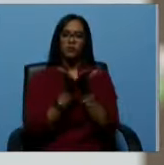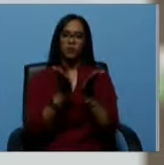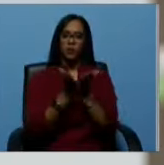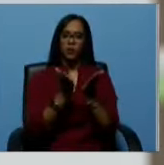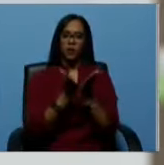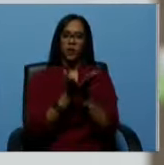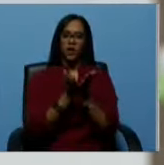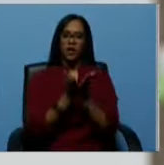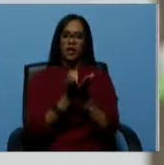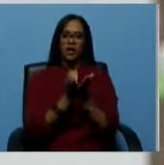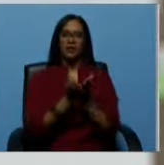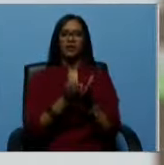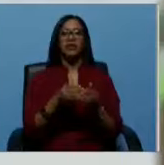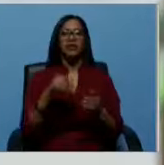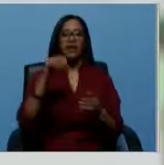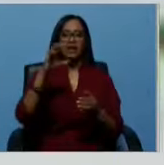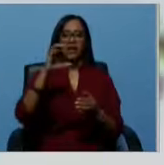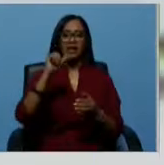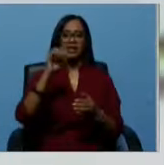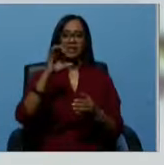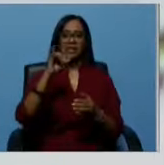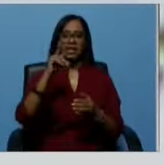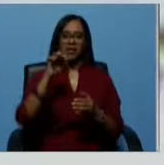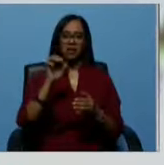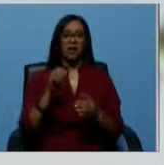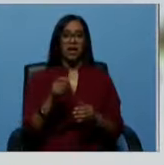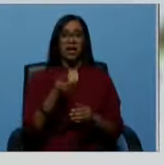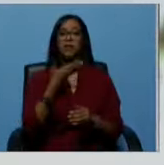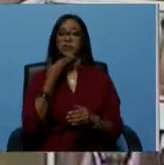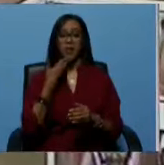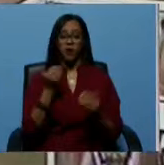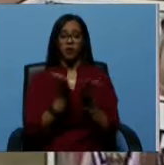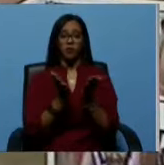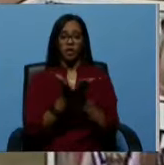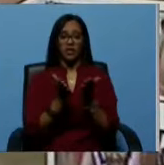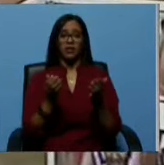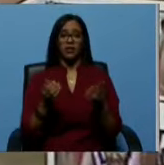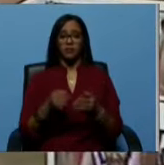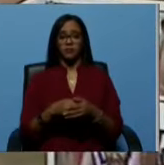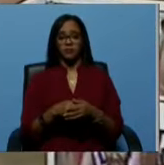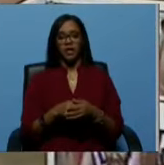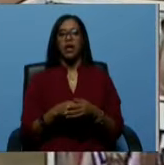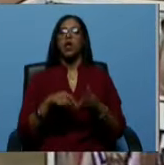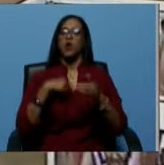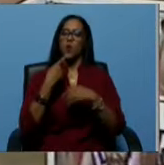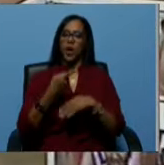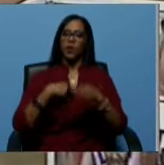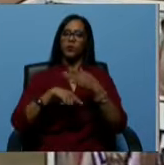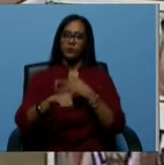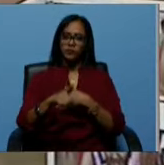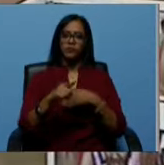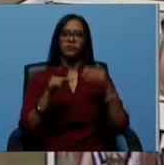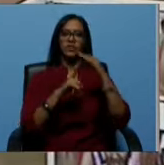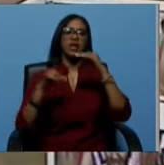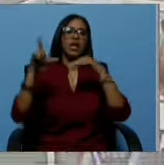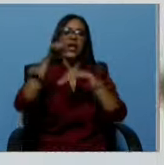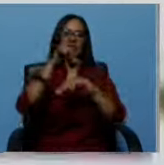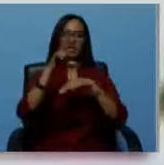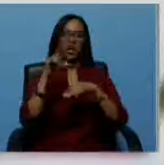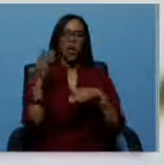escuela Cacique Taguay. Allí terminó como el mejor alumno del plantel. Luego ingresó a estudiar la educación secundaria en el